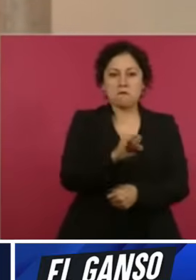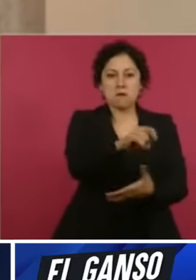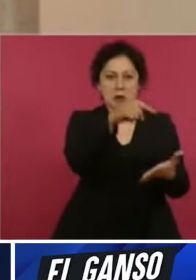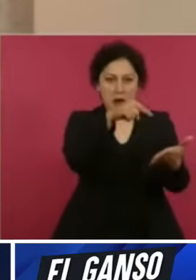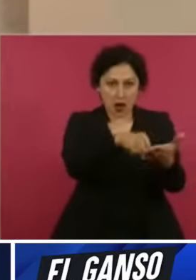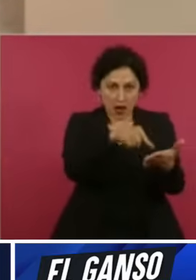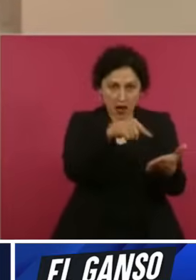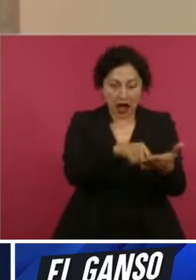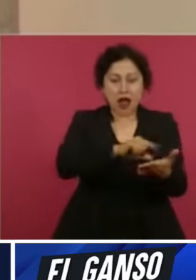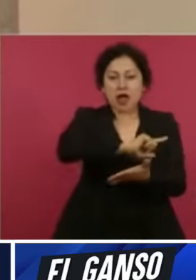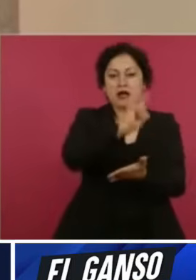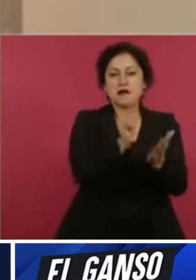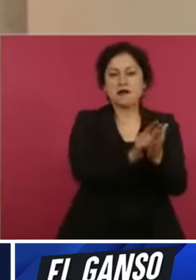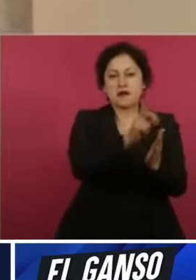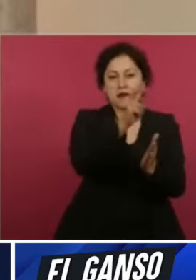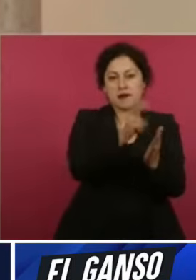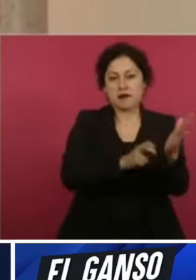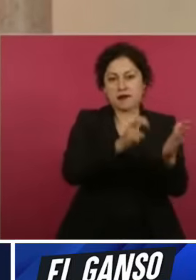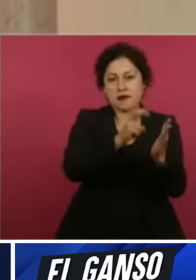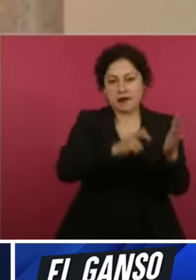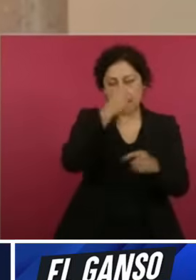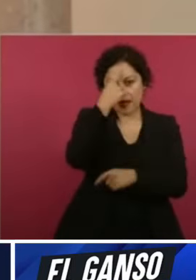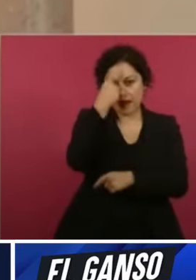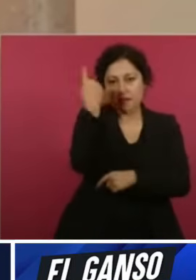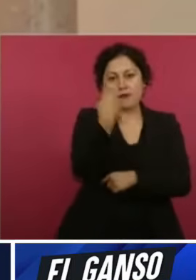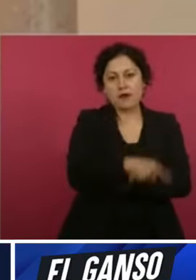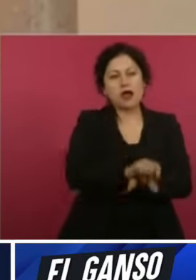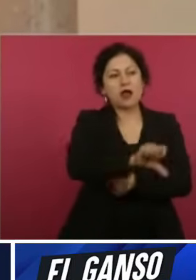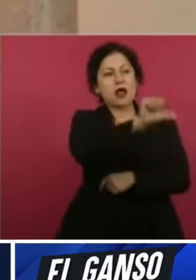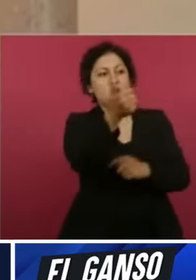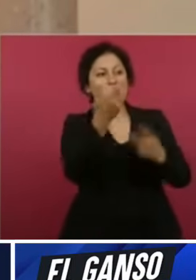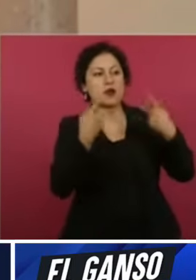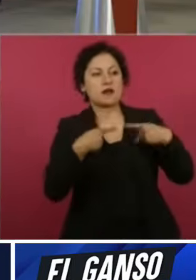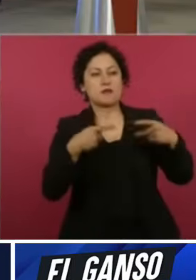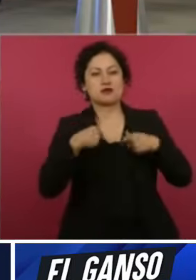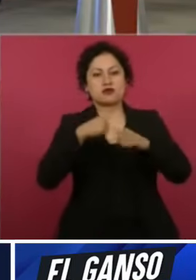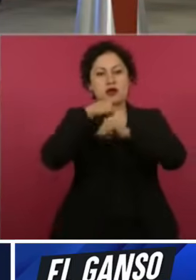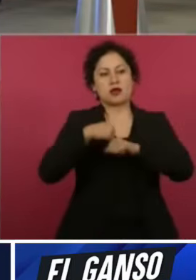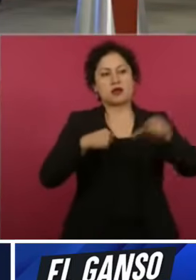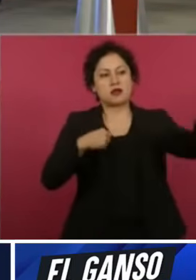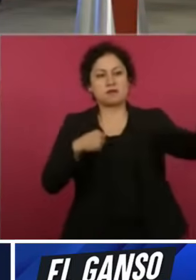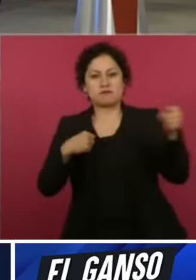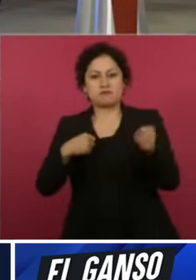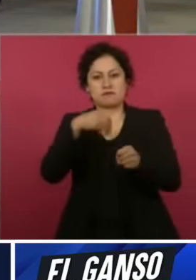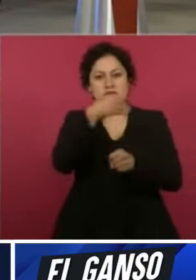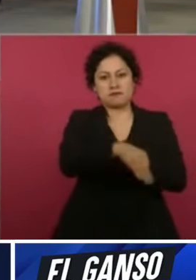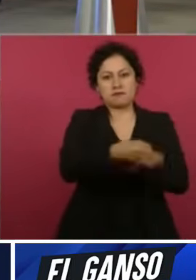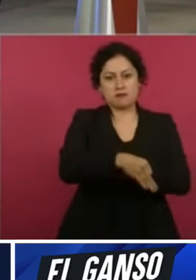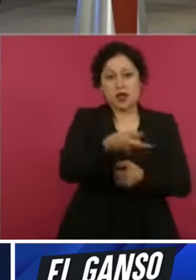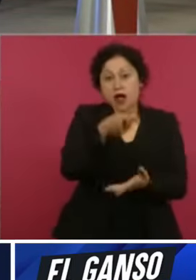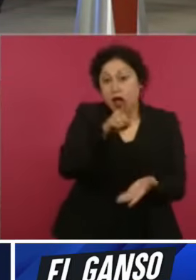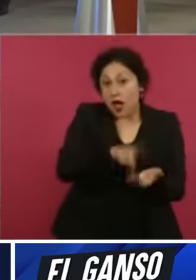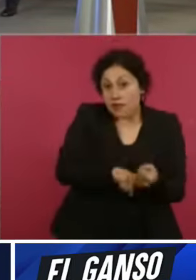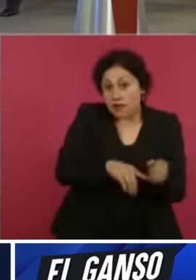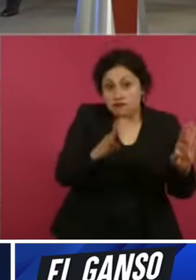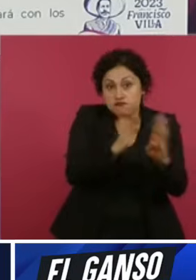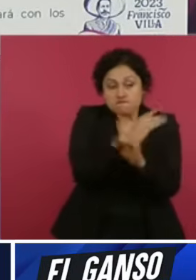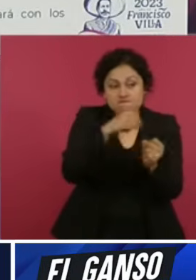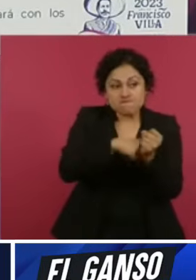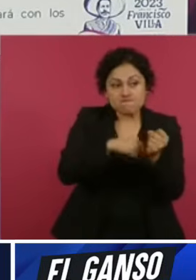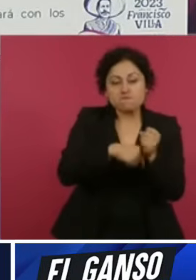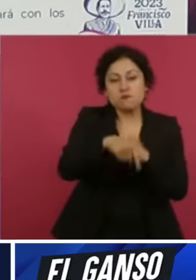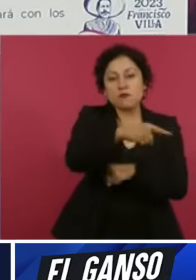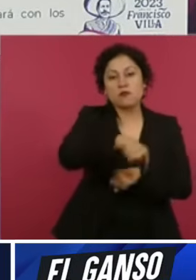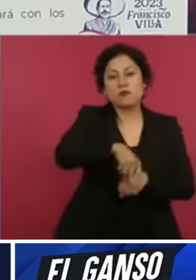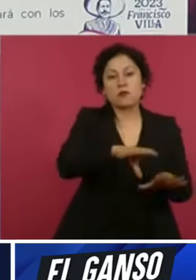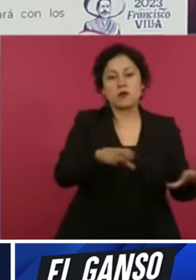posibilidad de que el fiscal fuera sustituido de manera permanente votaron a favor de esta reforma cuatro diputados